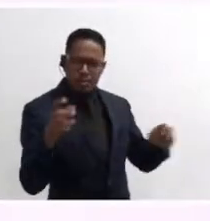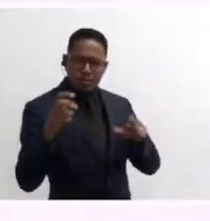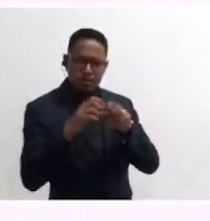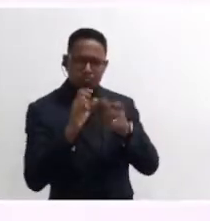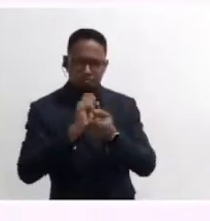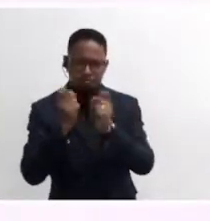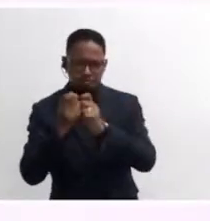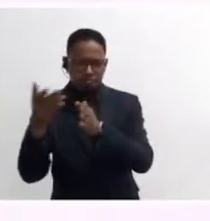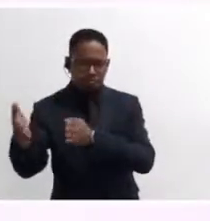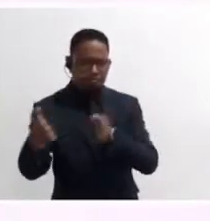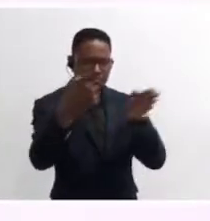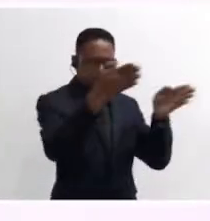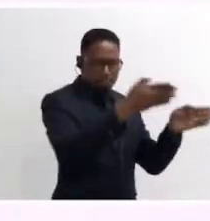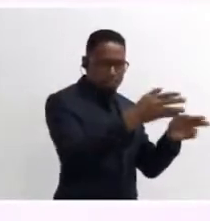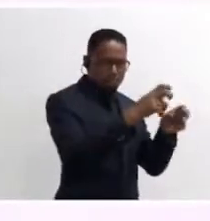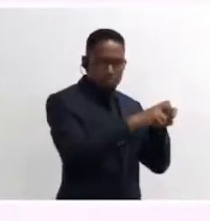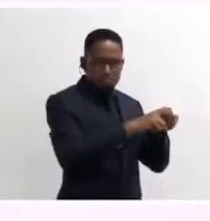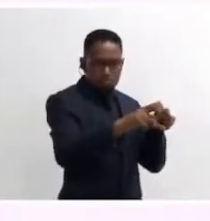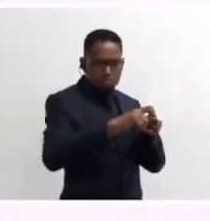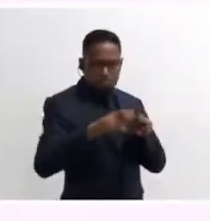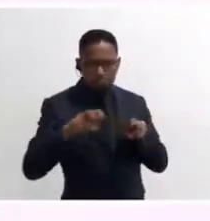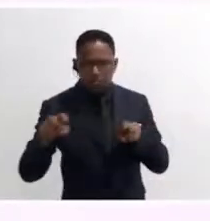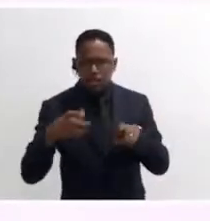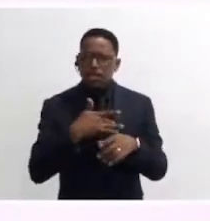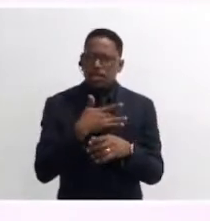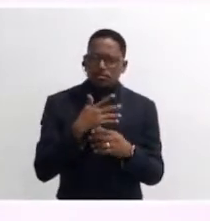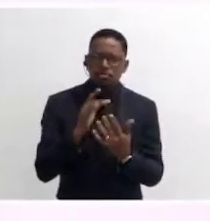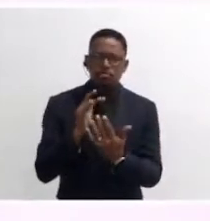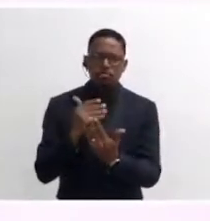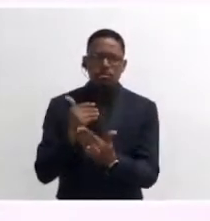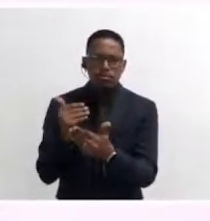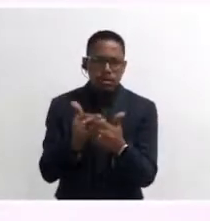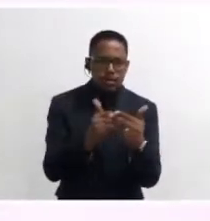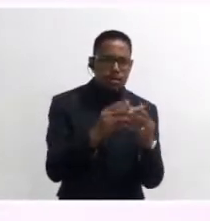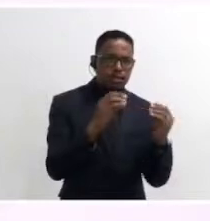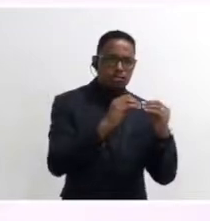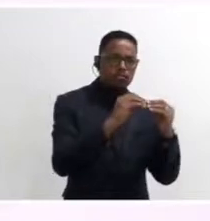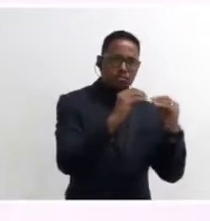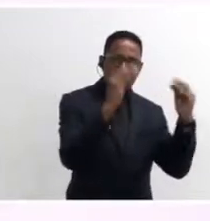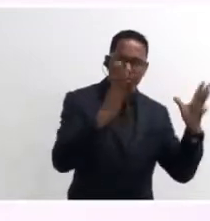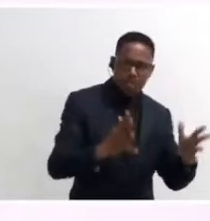disponibles, y de esta manera pueden estar mucho más cerca del instructor.